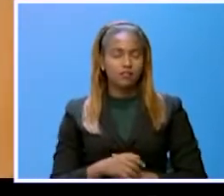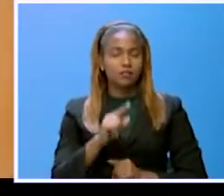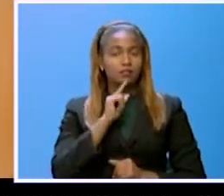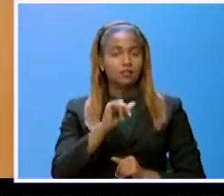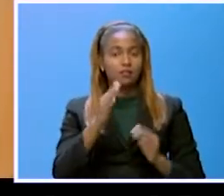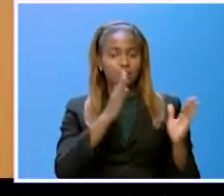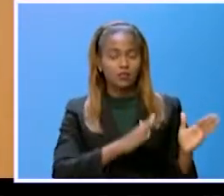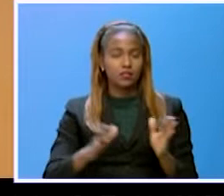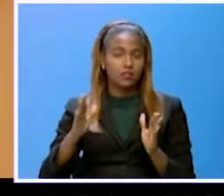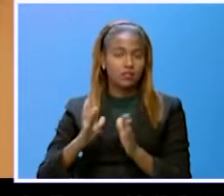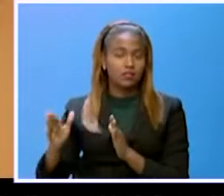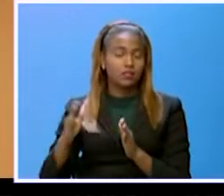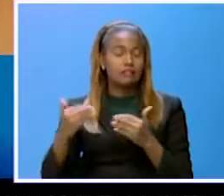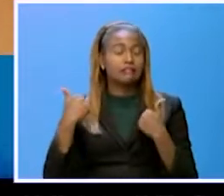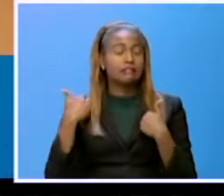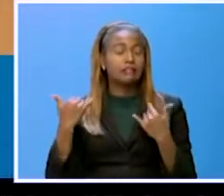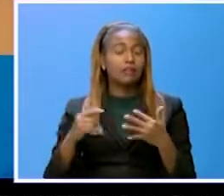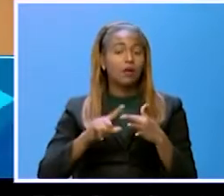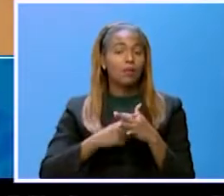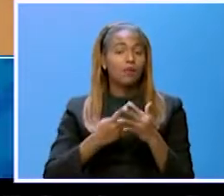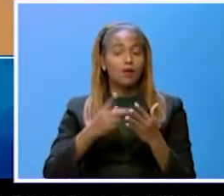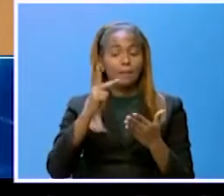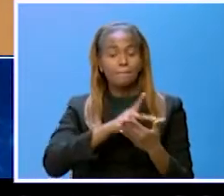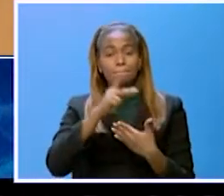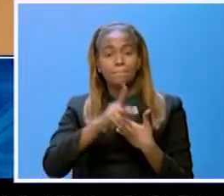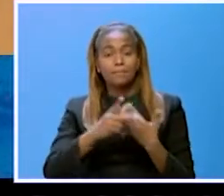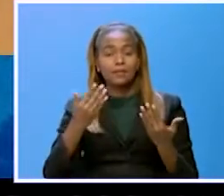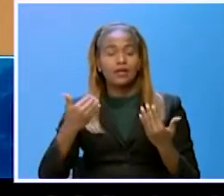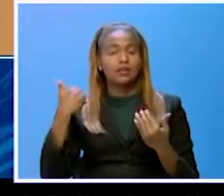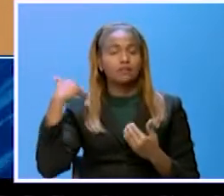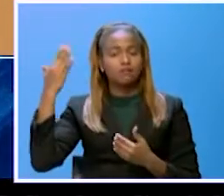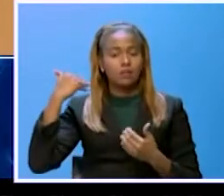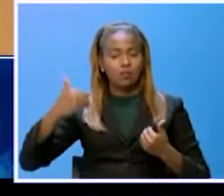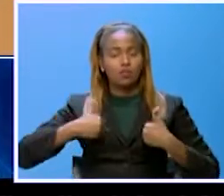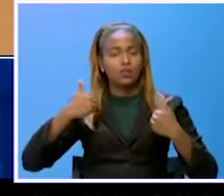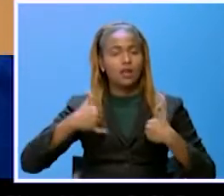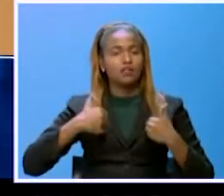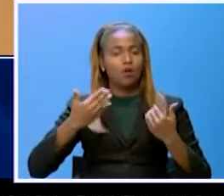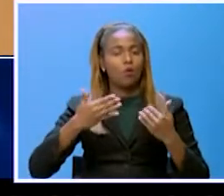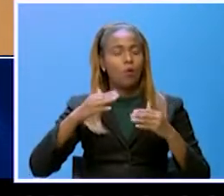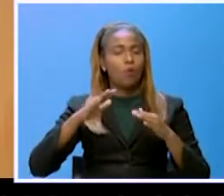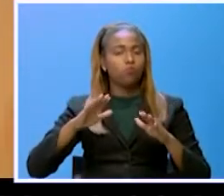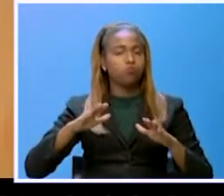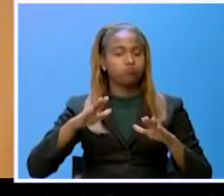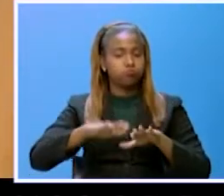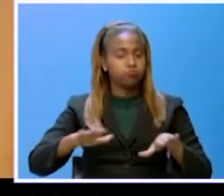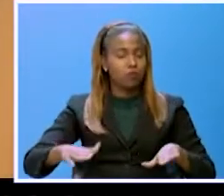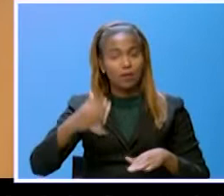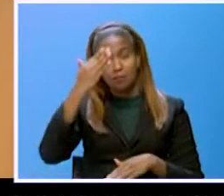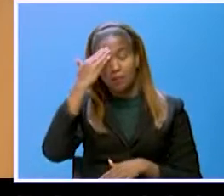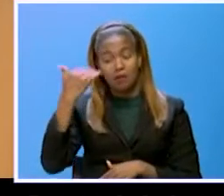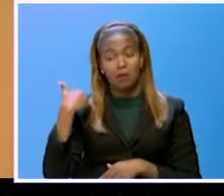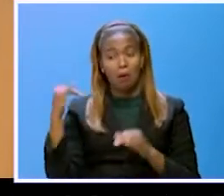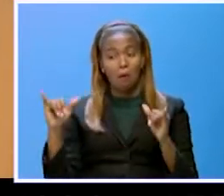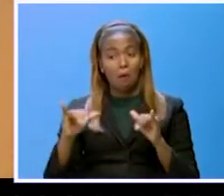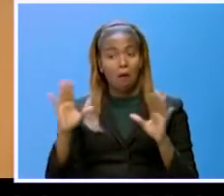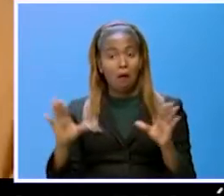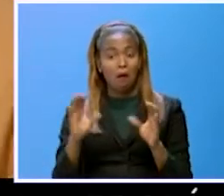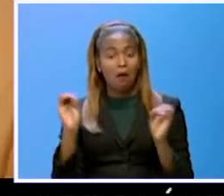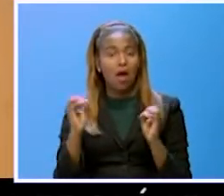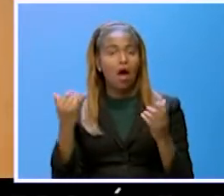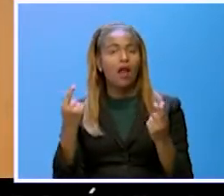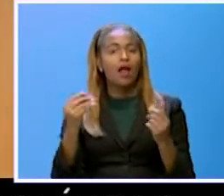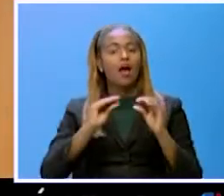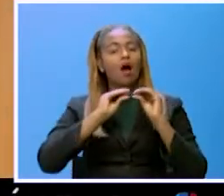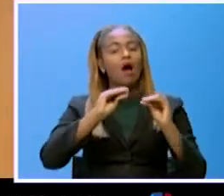proceso, comencé a hacer un programa de muchachos jóvenes, como no estaba haciendo nada y me pongo ahora enseñarle